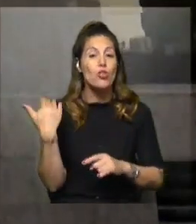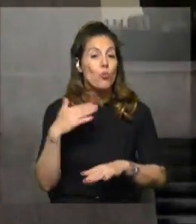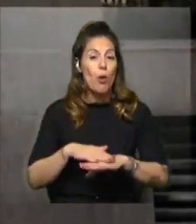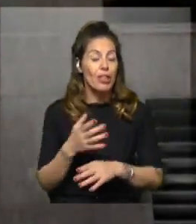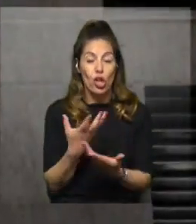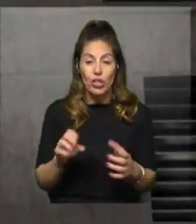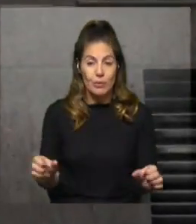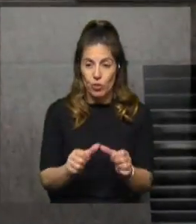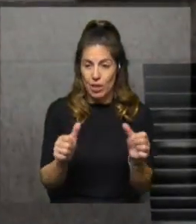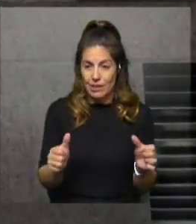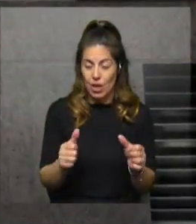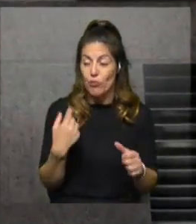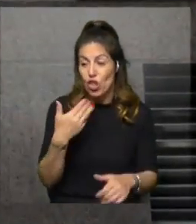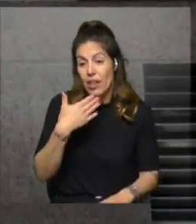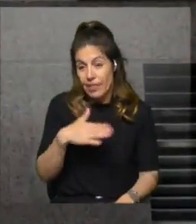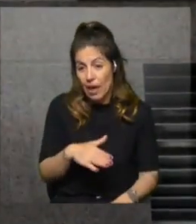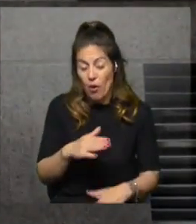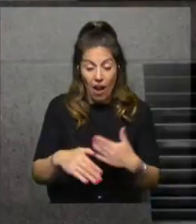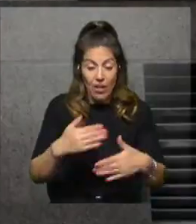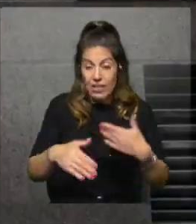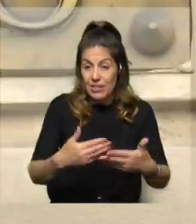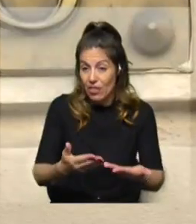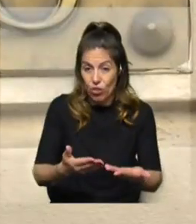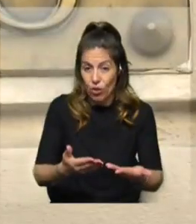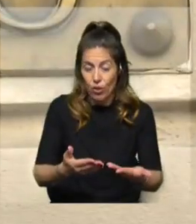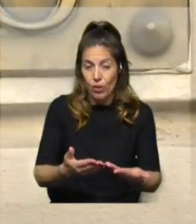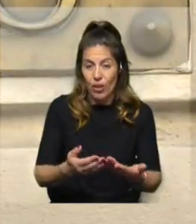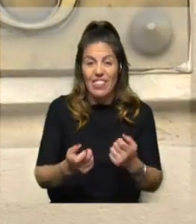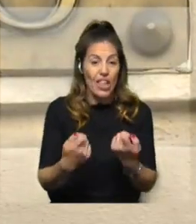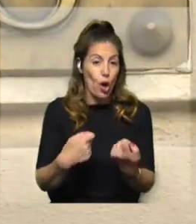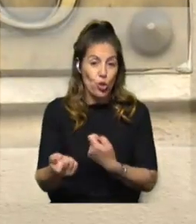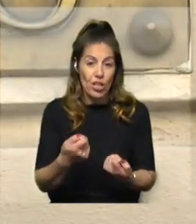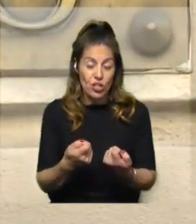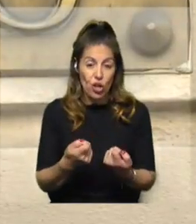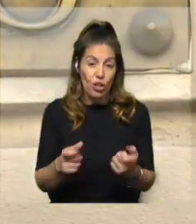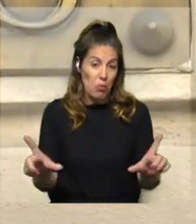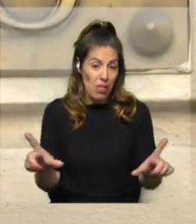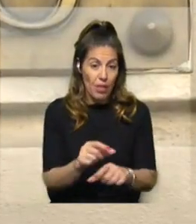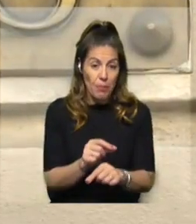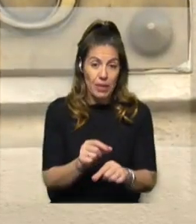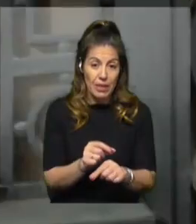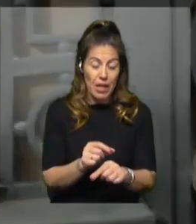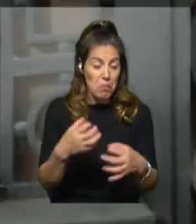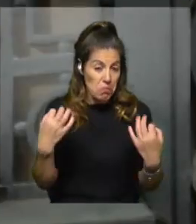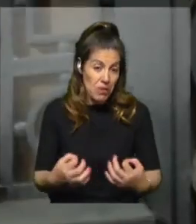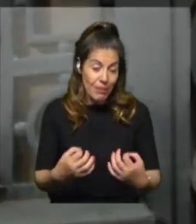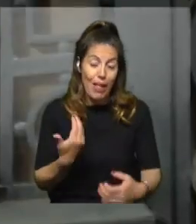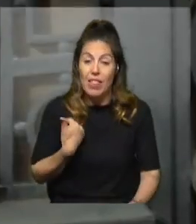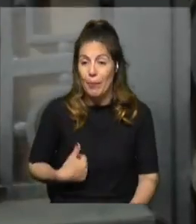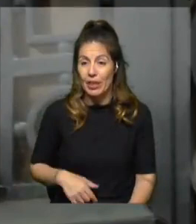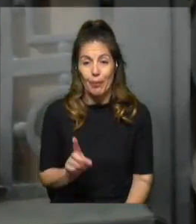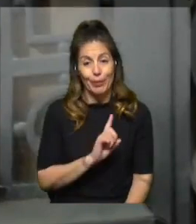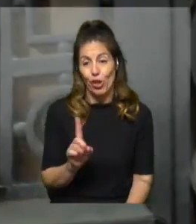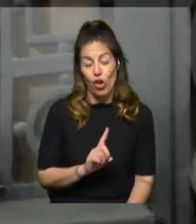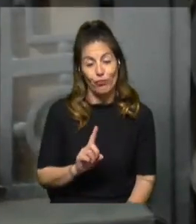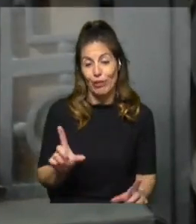hacer porque entendíamos que estábamos avanzando en una negociación que iba a terminar en buen puerto, que lamentablemente no